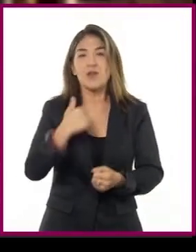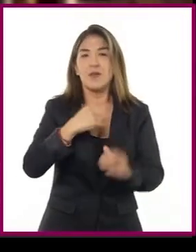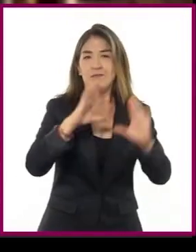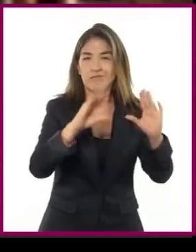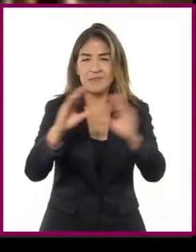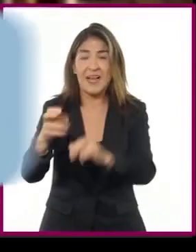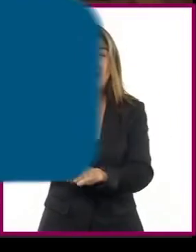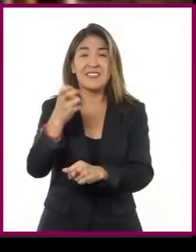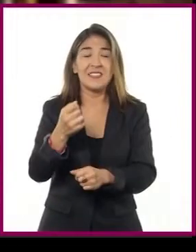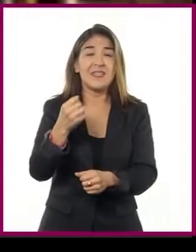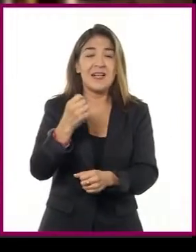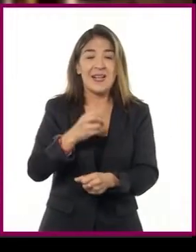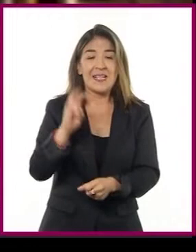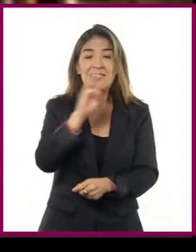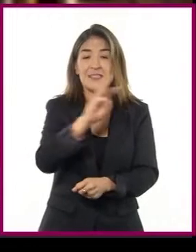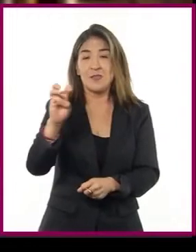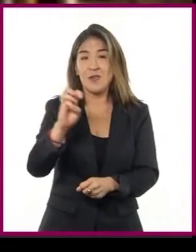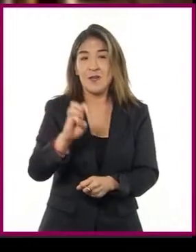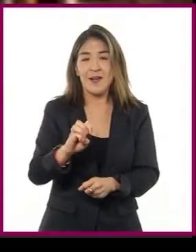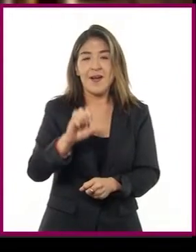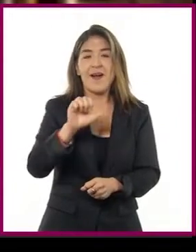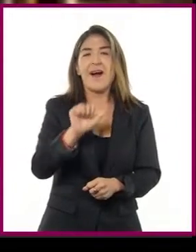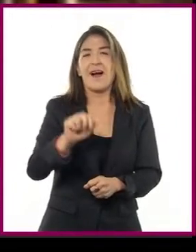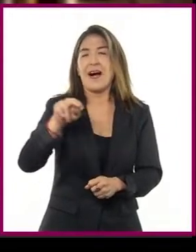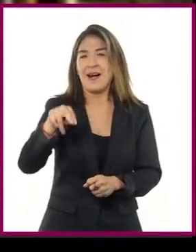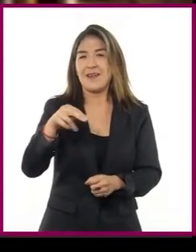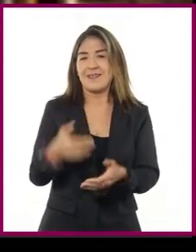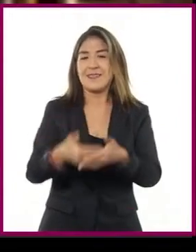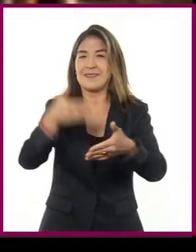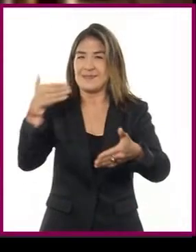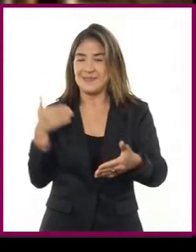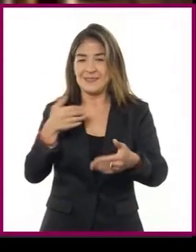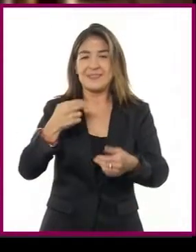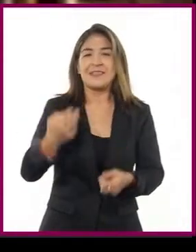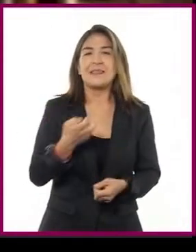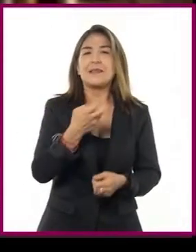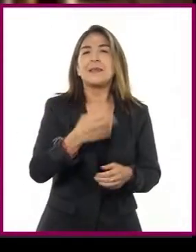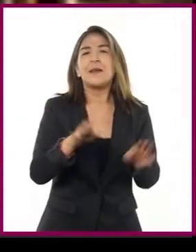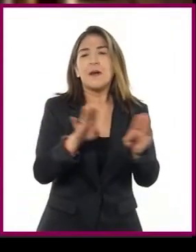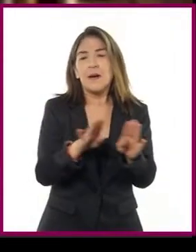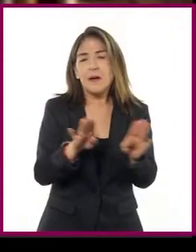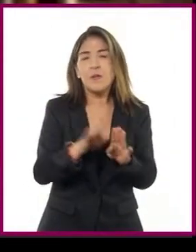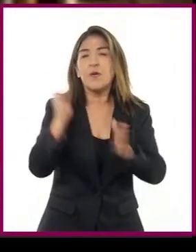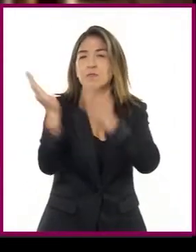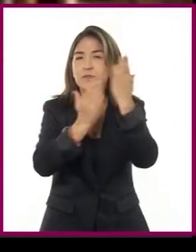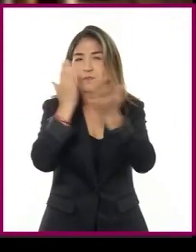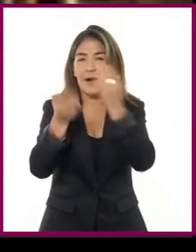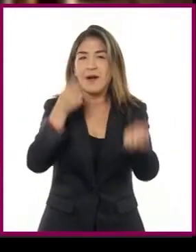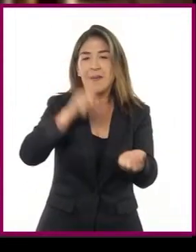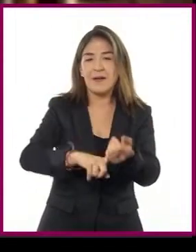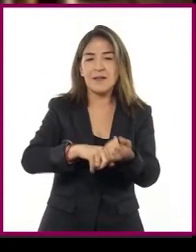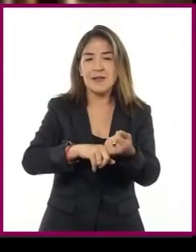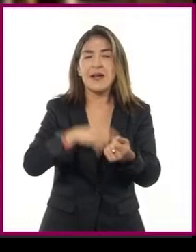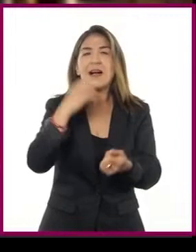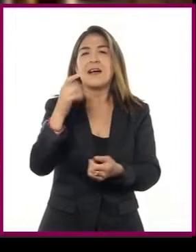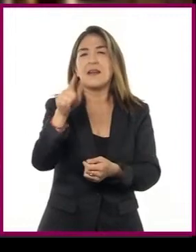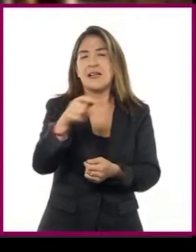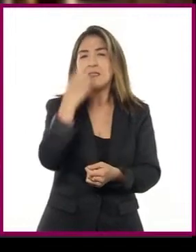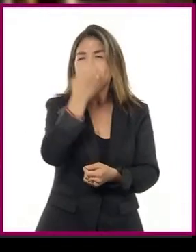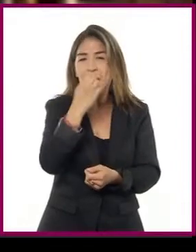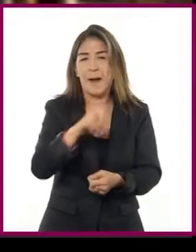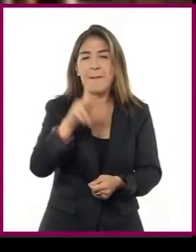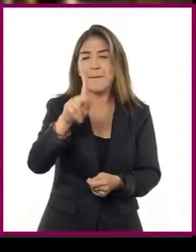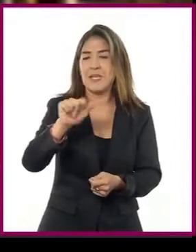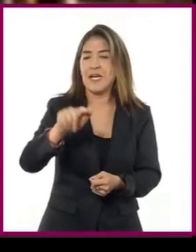año 300 antes de nuestra era y me eduqué en la Academia de Platón. Me